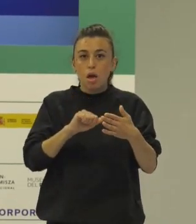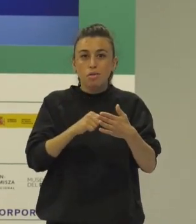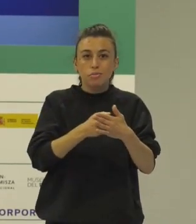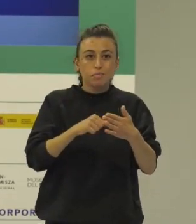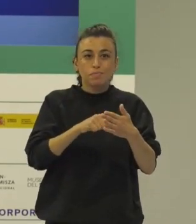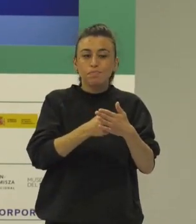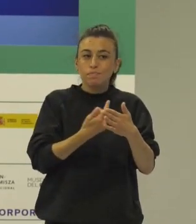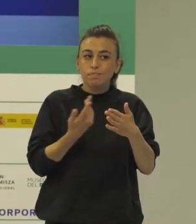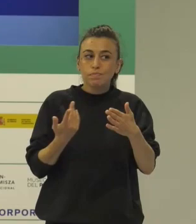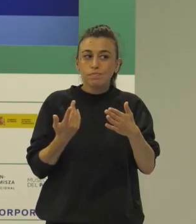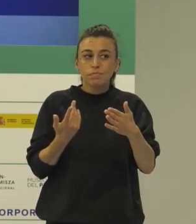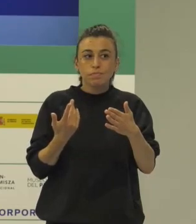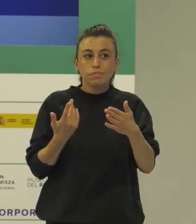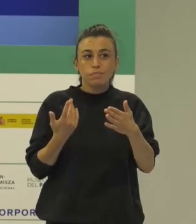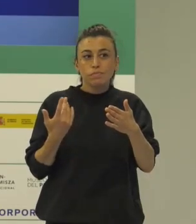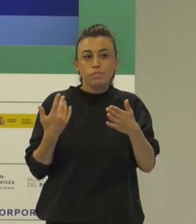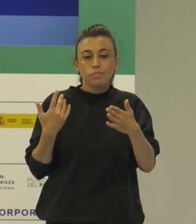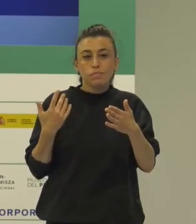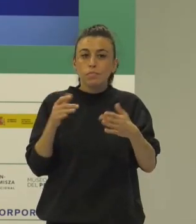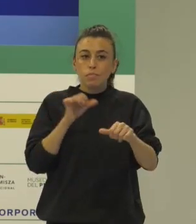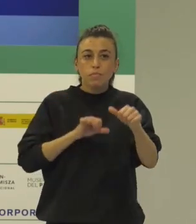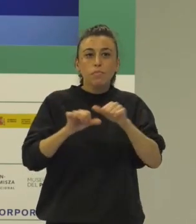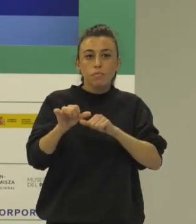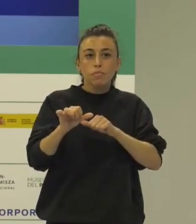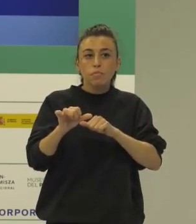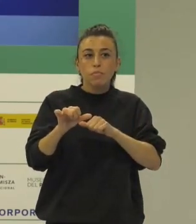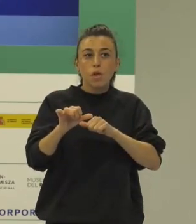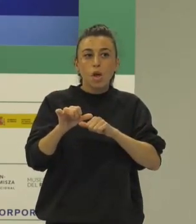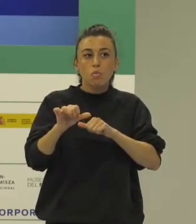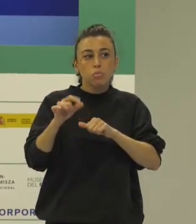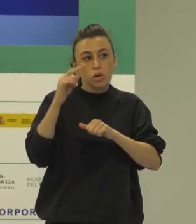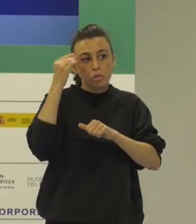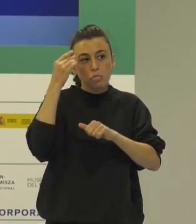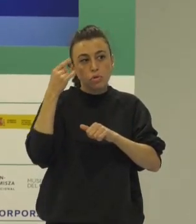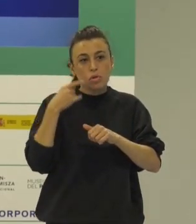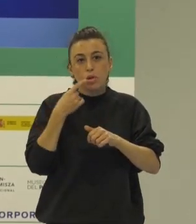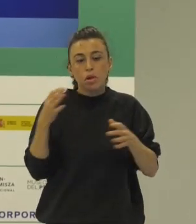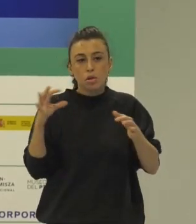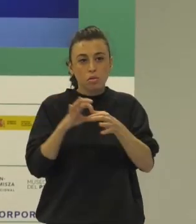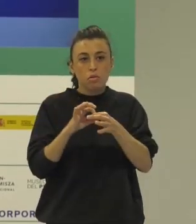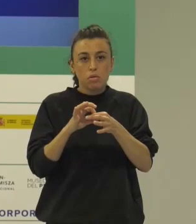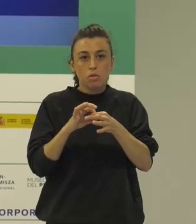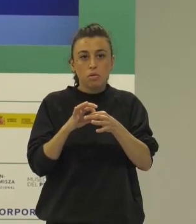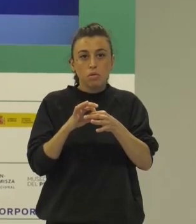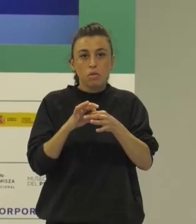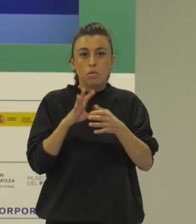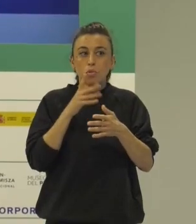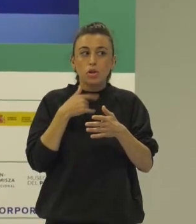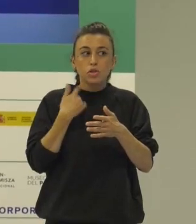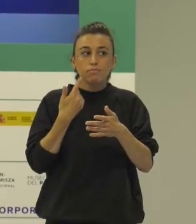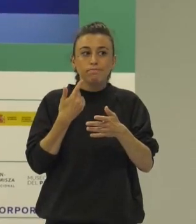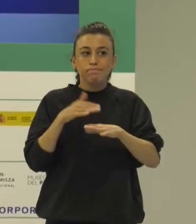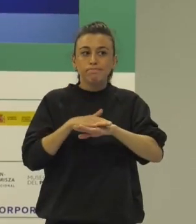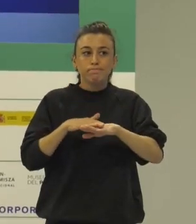Entonces, eso significa mucho, la palabra de los obispos pesa mucho, el régimen lo sabe. Y en este